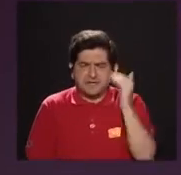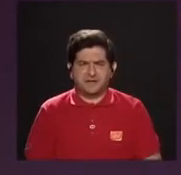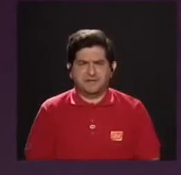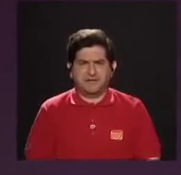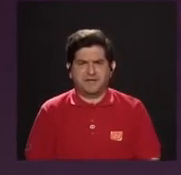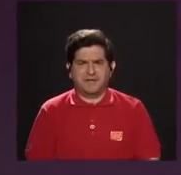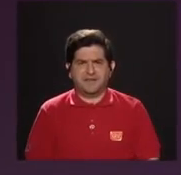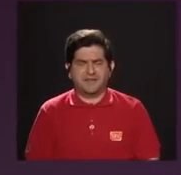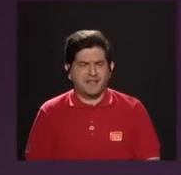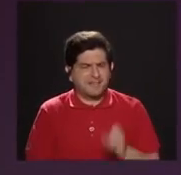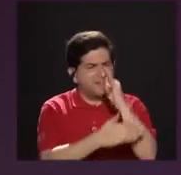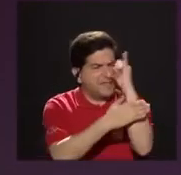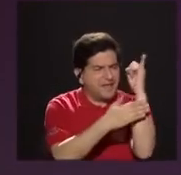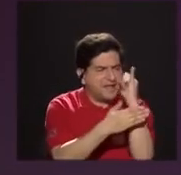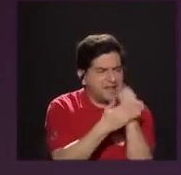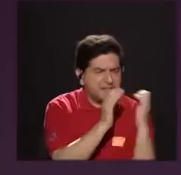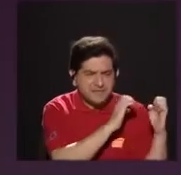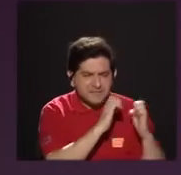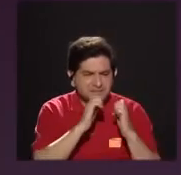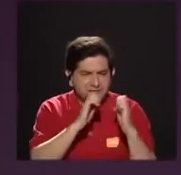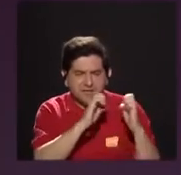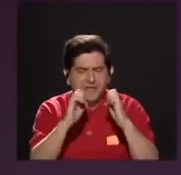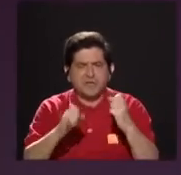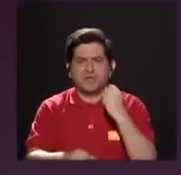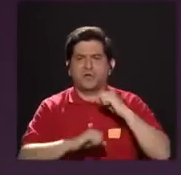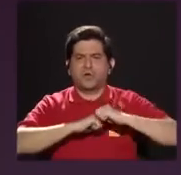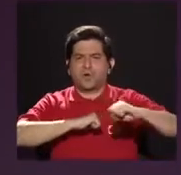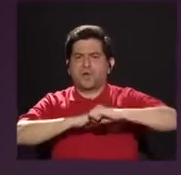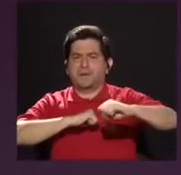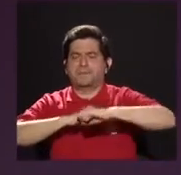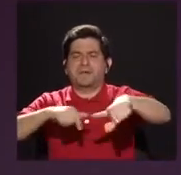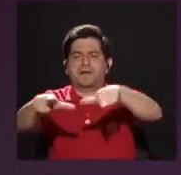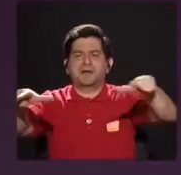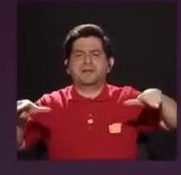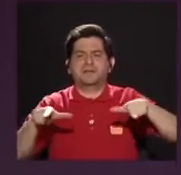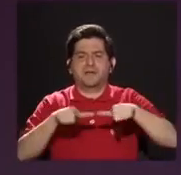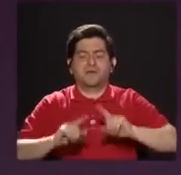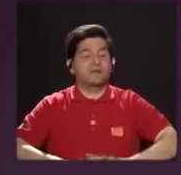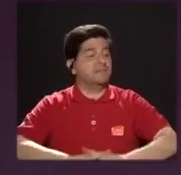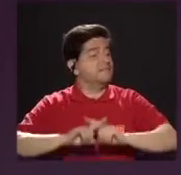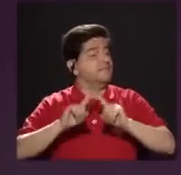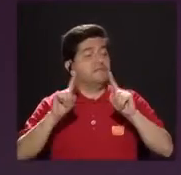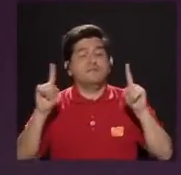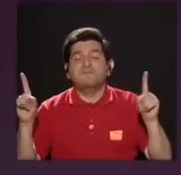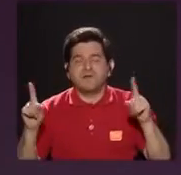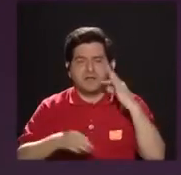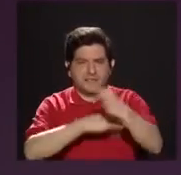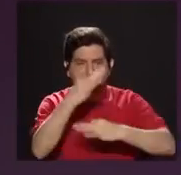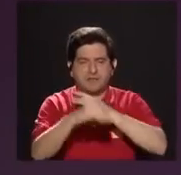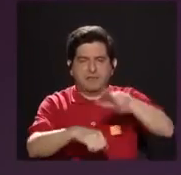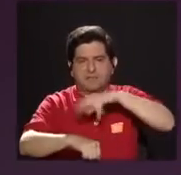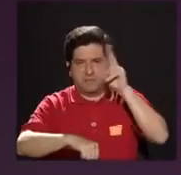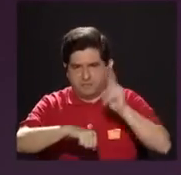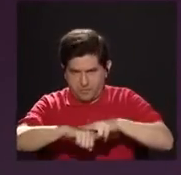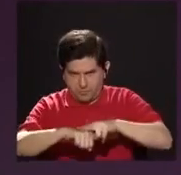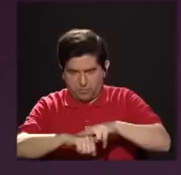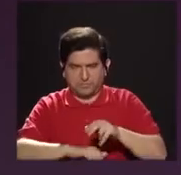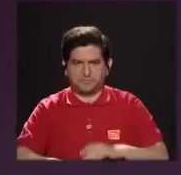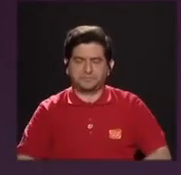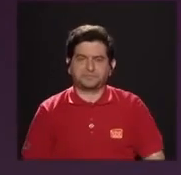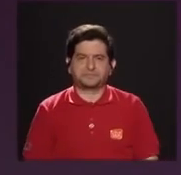hacer o cómo diseñar una estrategia de campaña en lo local que difiere muchísimo de lo nacional.